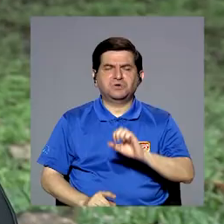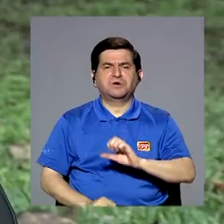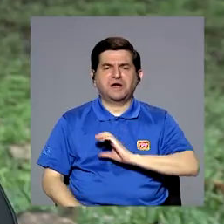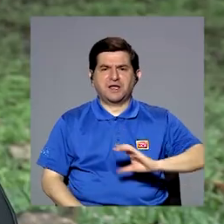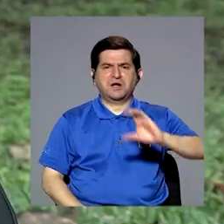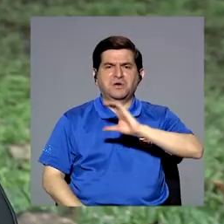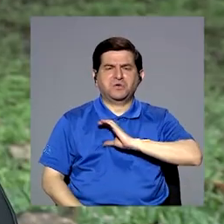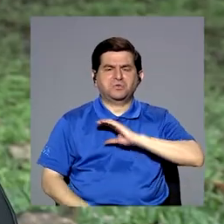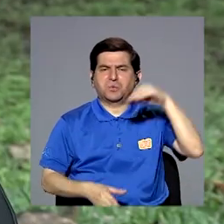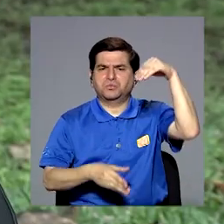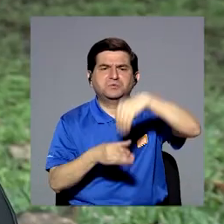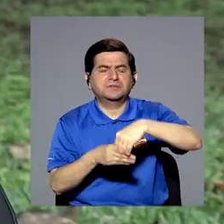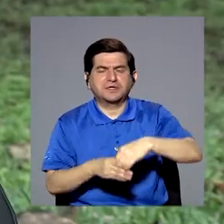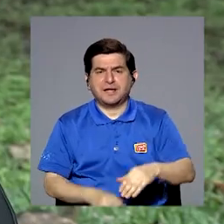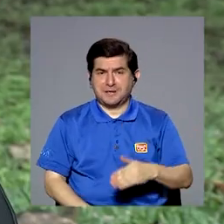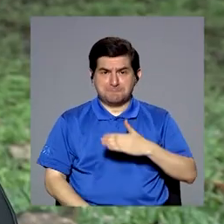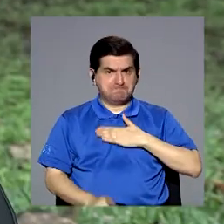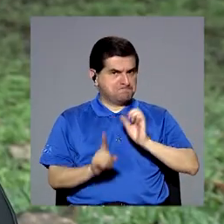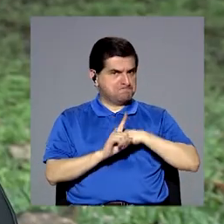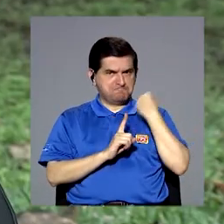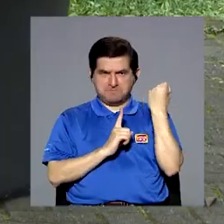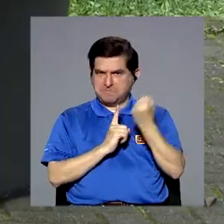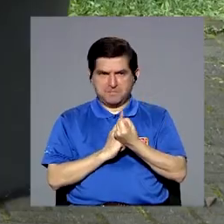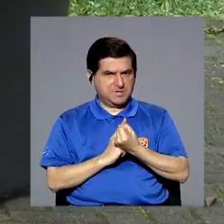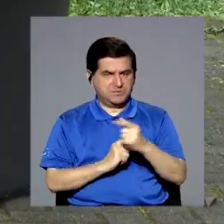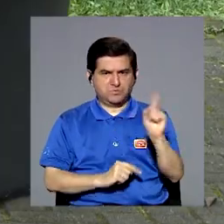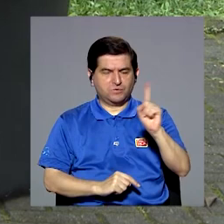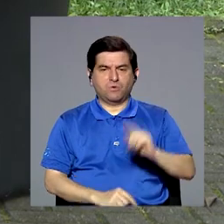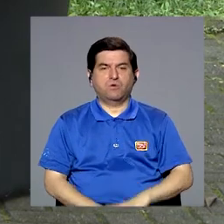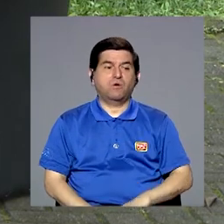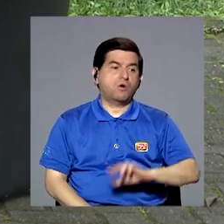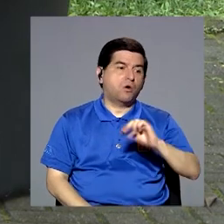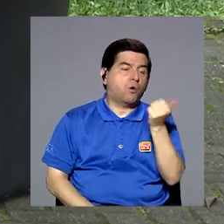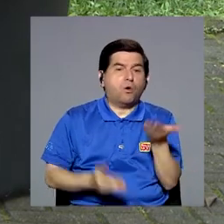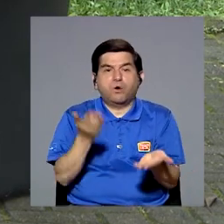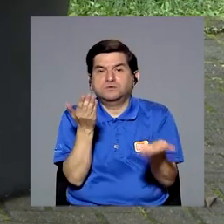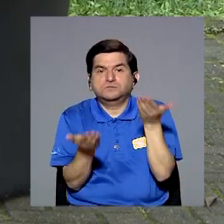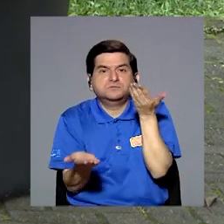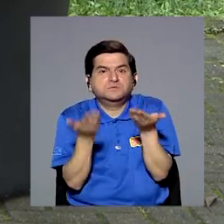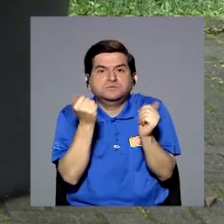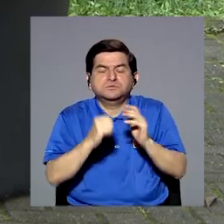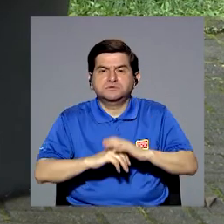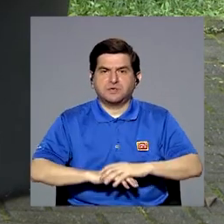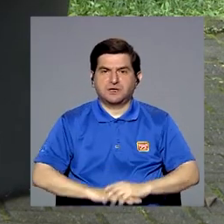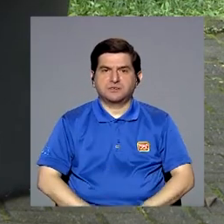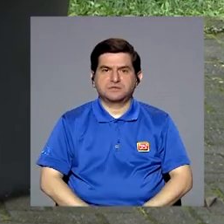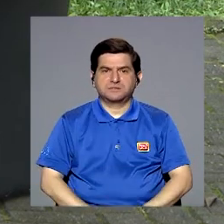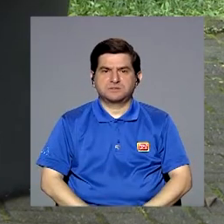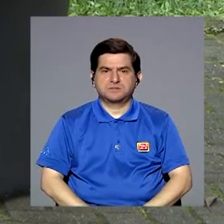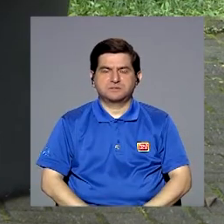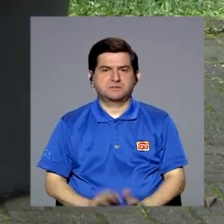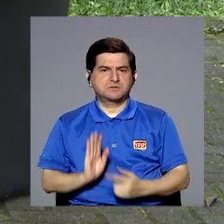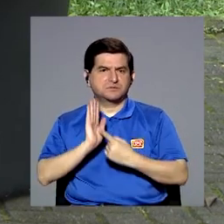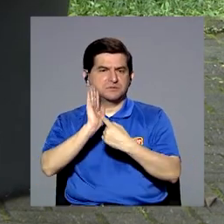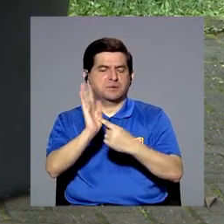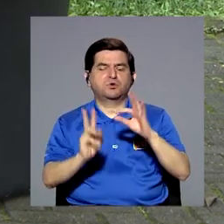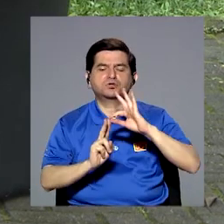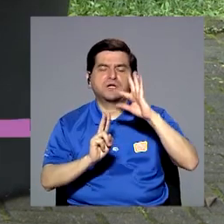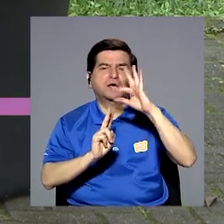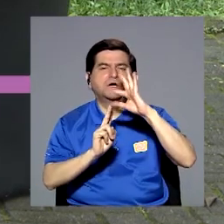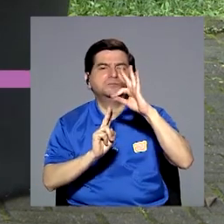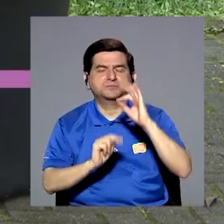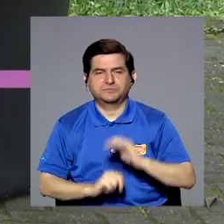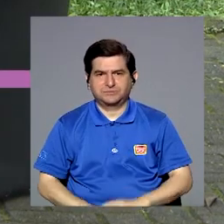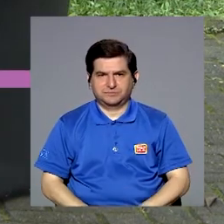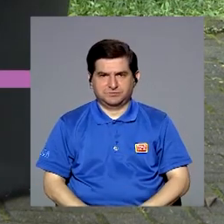cierta conducta porque no es lo mío. También hay otros como se puede presentar alternativas.